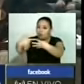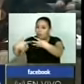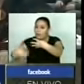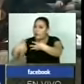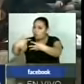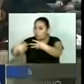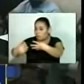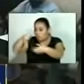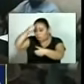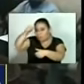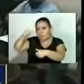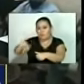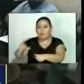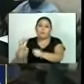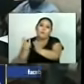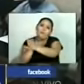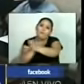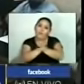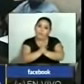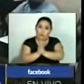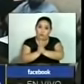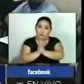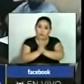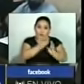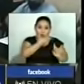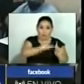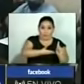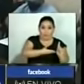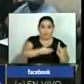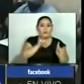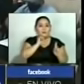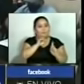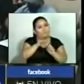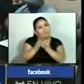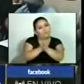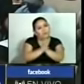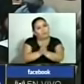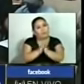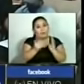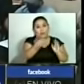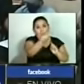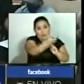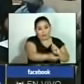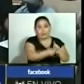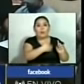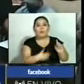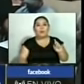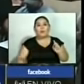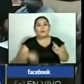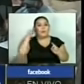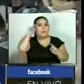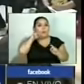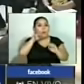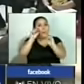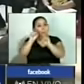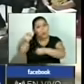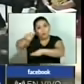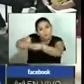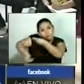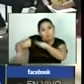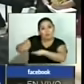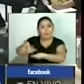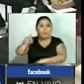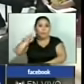gobierno y también pues ha pedido que se estudie la petición del Ejecutivo para que puedan negociar hasta